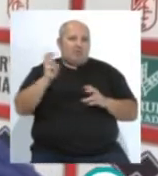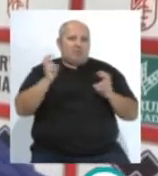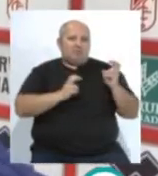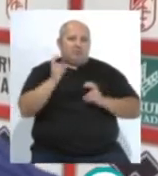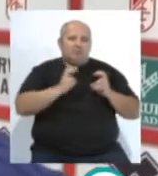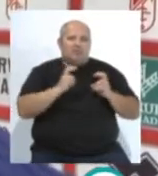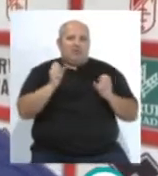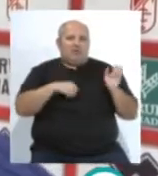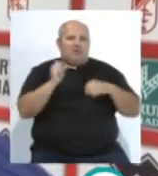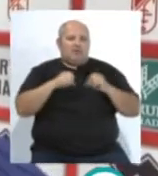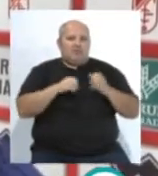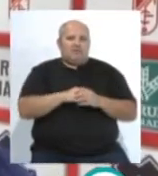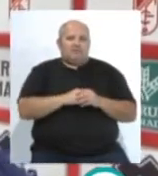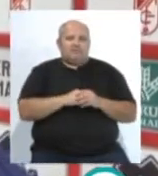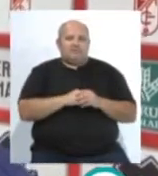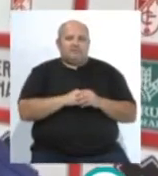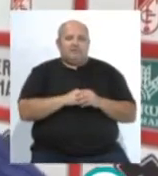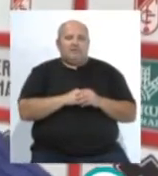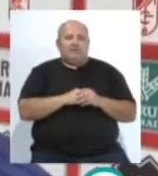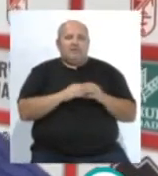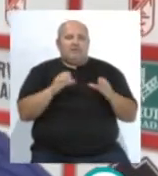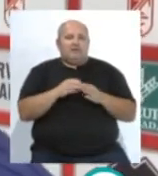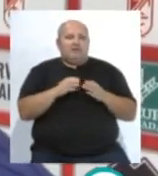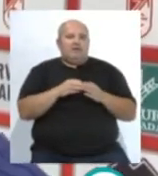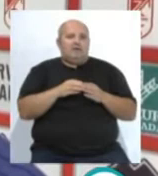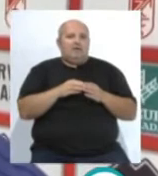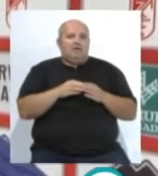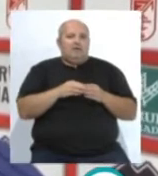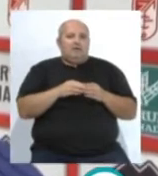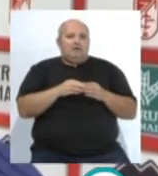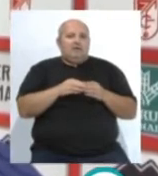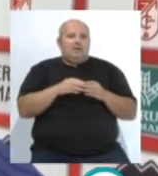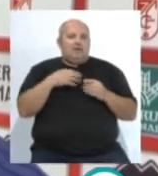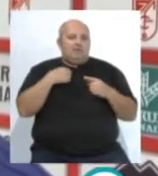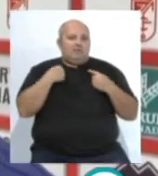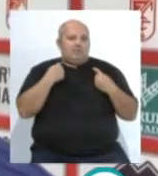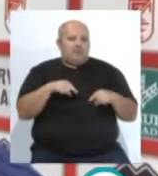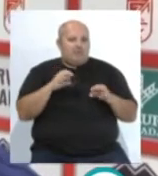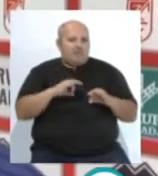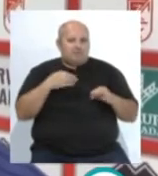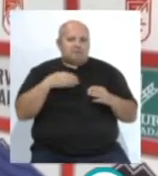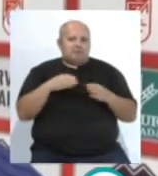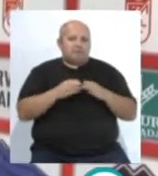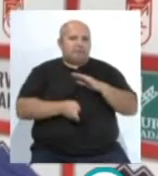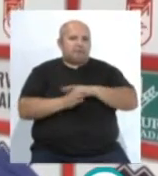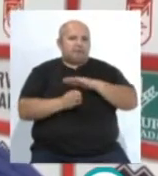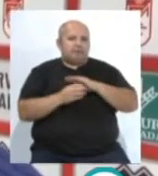mucha competitividad en el equipo. No he perdido nada, estoy aquí con el equipo.